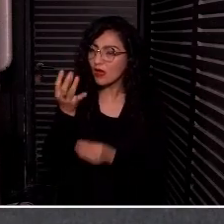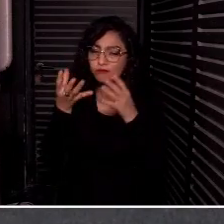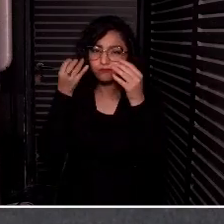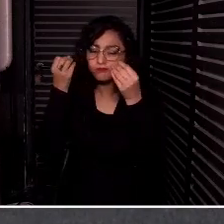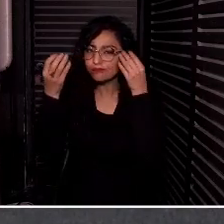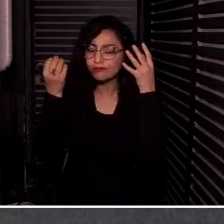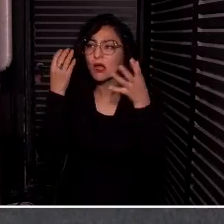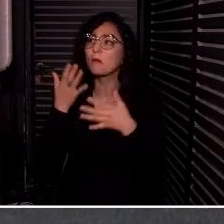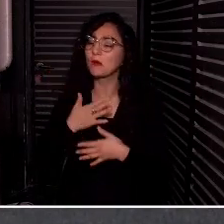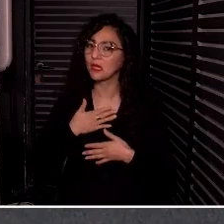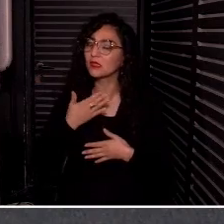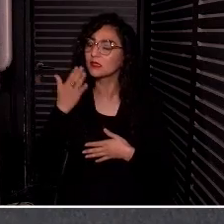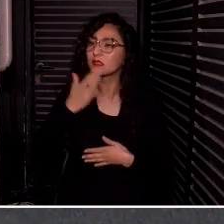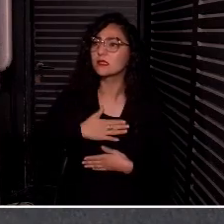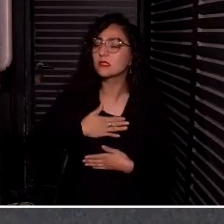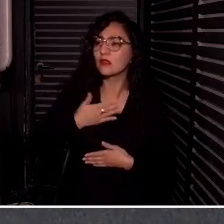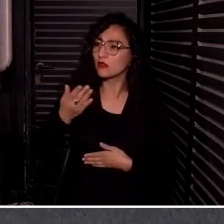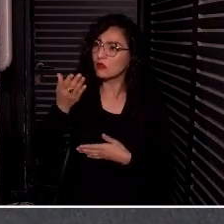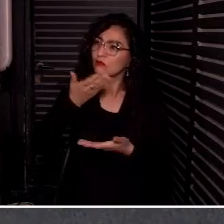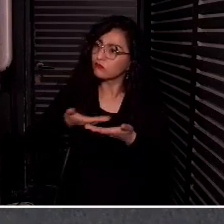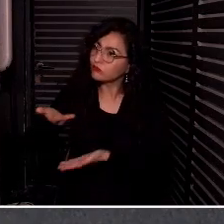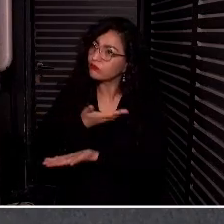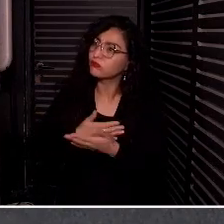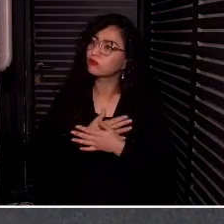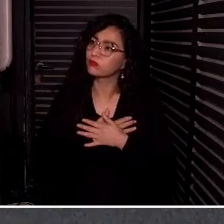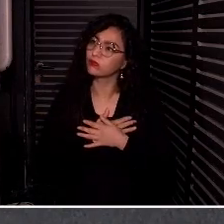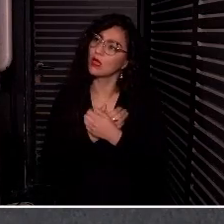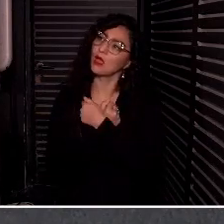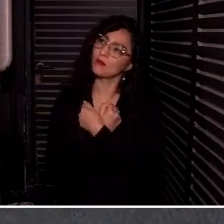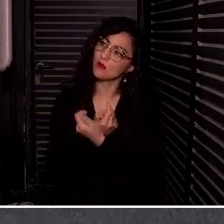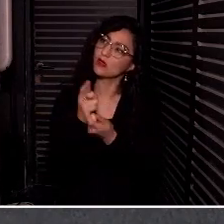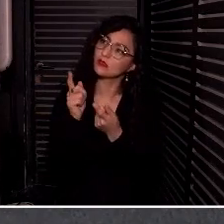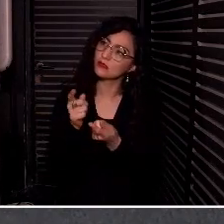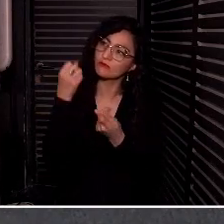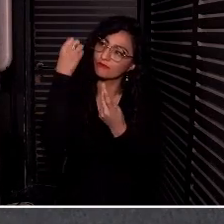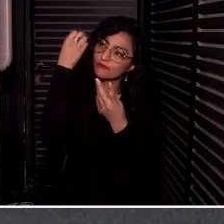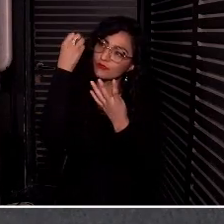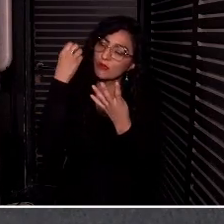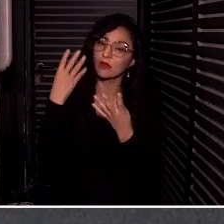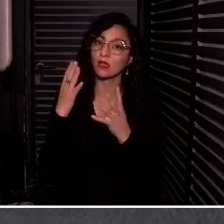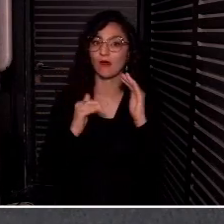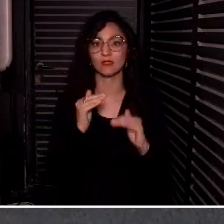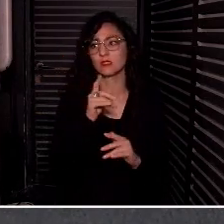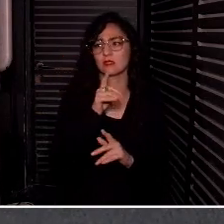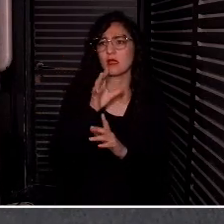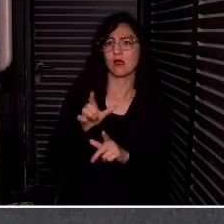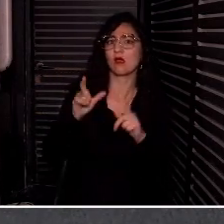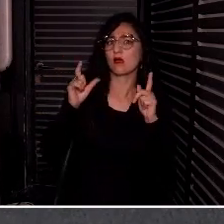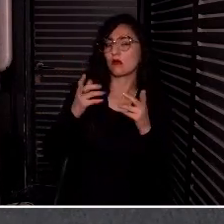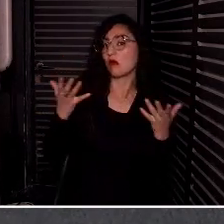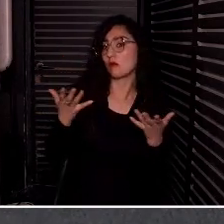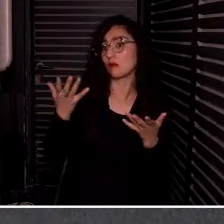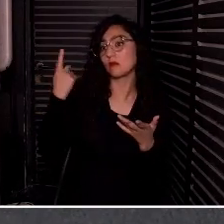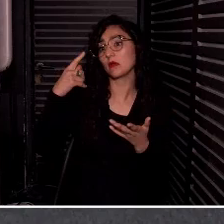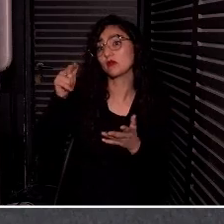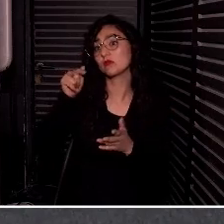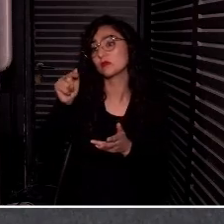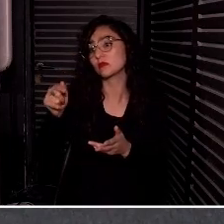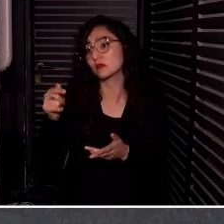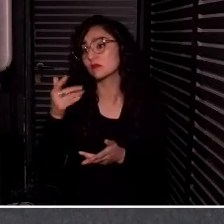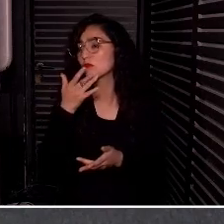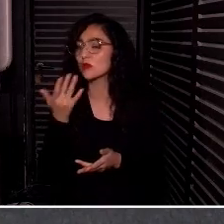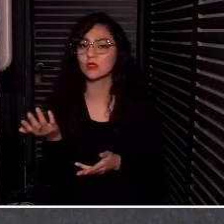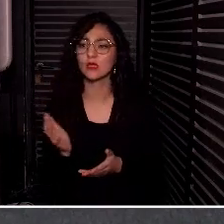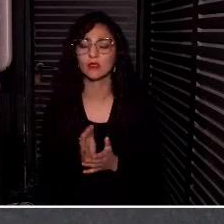su su planteamiento en cuanto a su vida afectiva y amorosa y cuando uno podría sorprenderse de eso no y cuando uno le preguntaba por